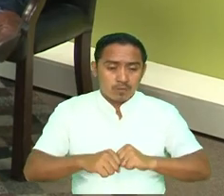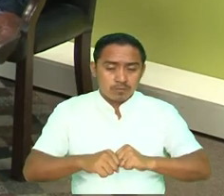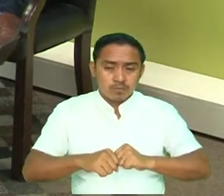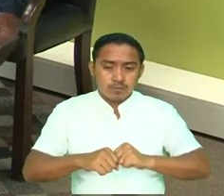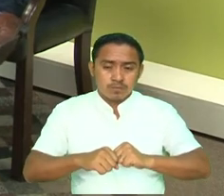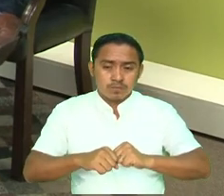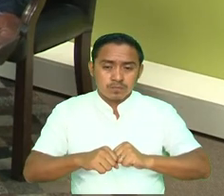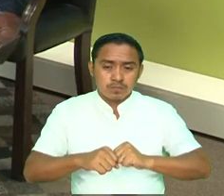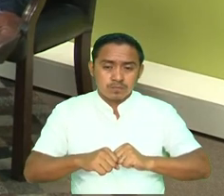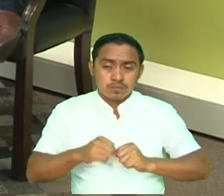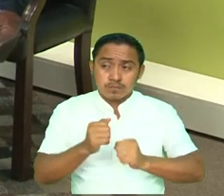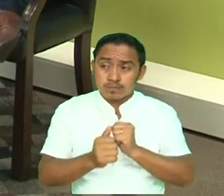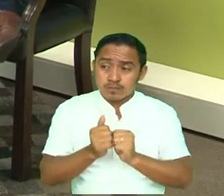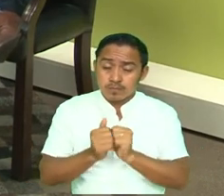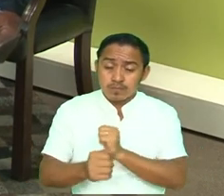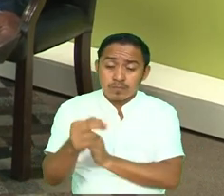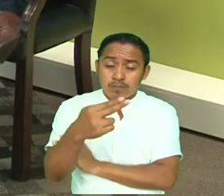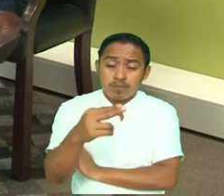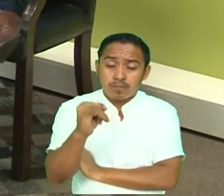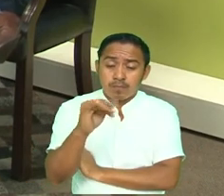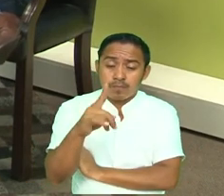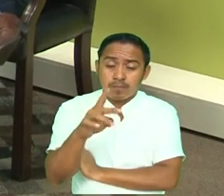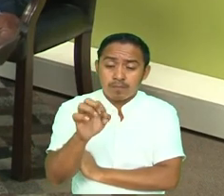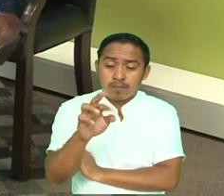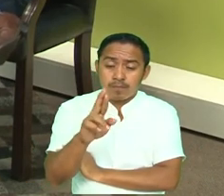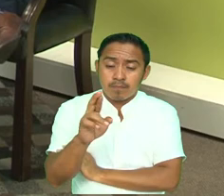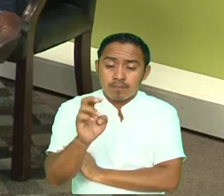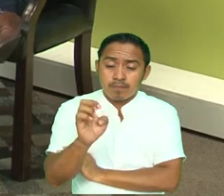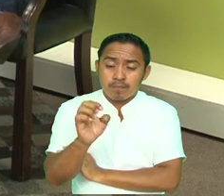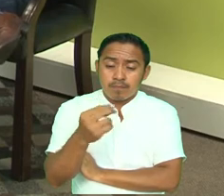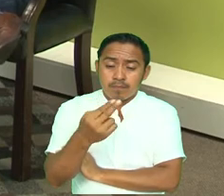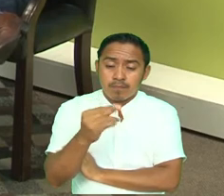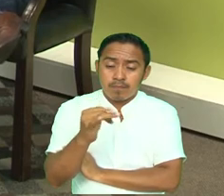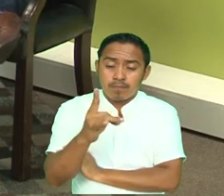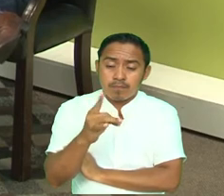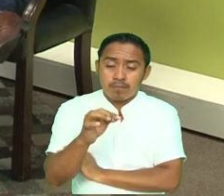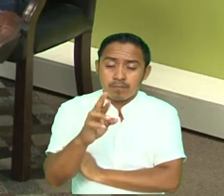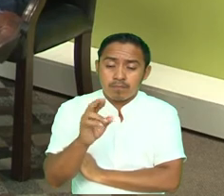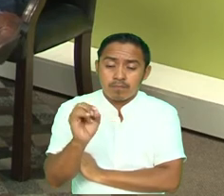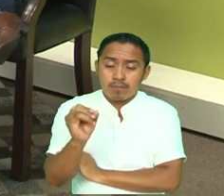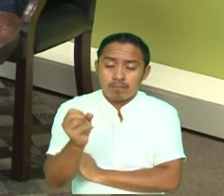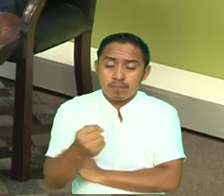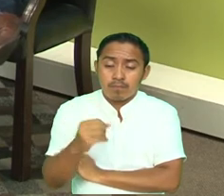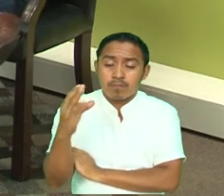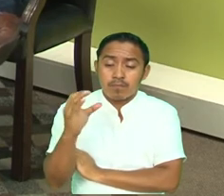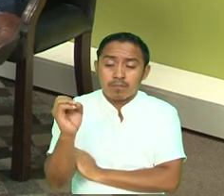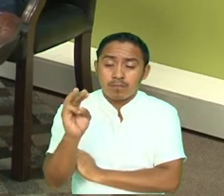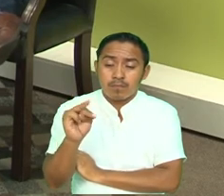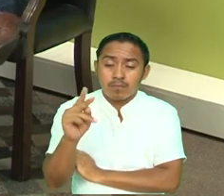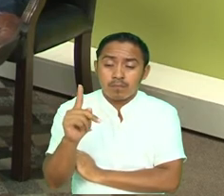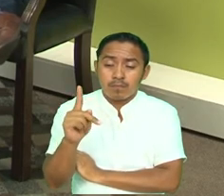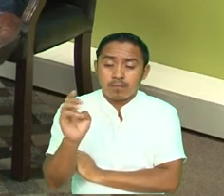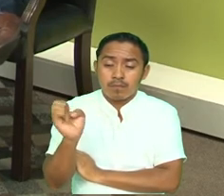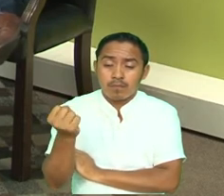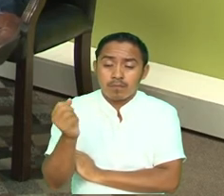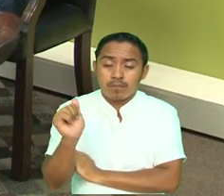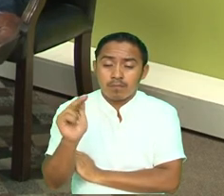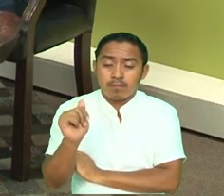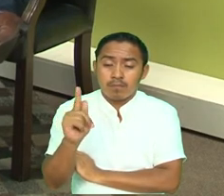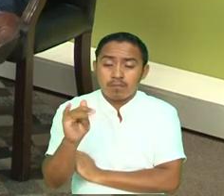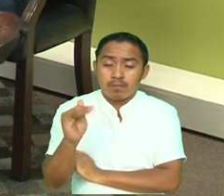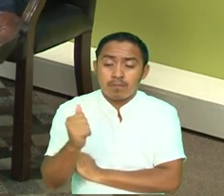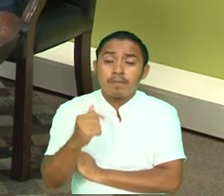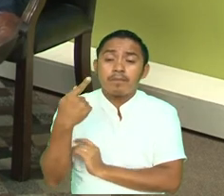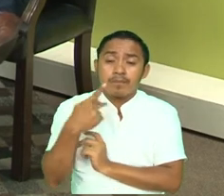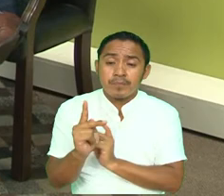es una hiperhidrosis compensatoria. Es decir, que el área que operamos, ¿verdad?, el área deseada, que eran las axilas, no va a sudar,